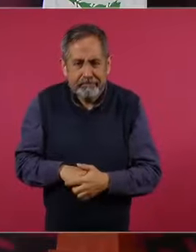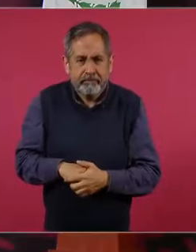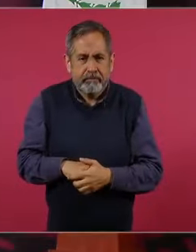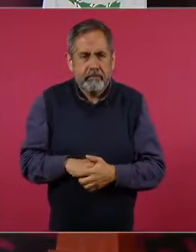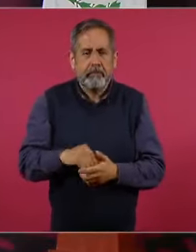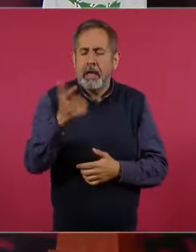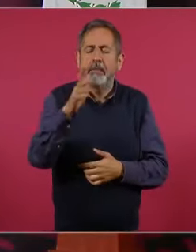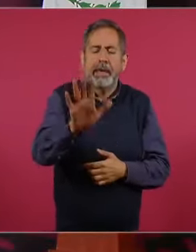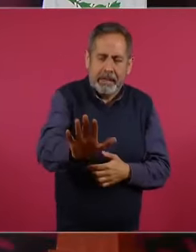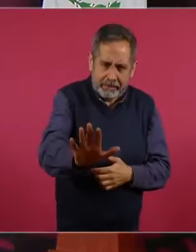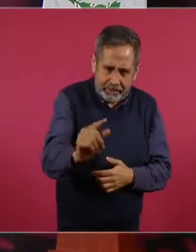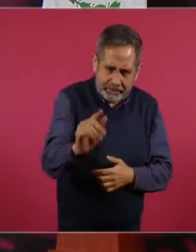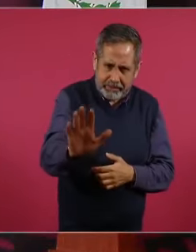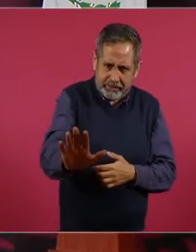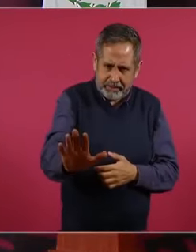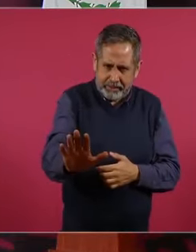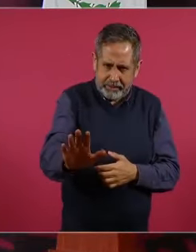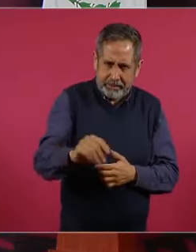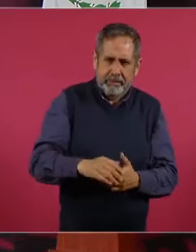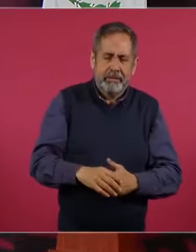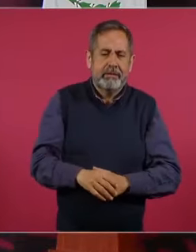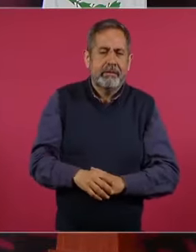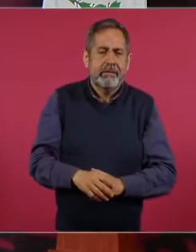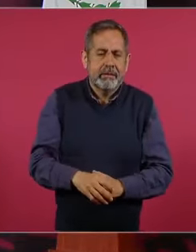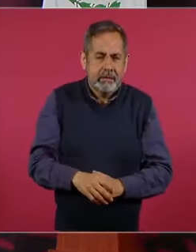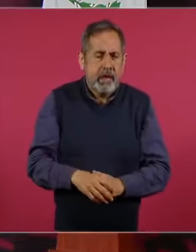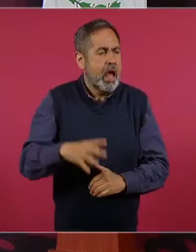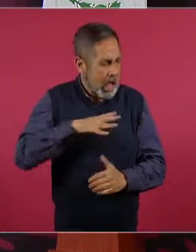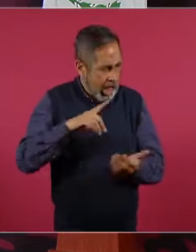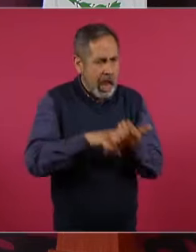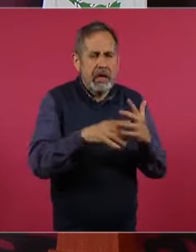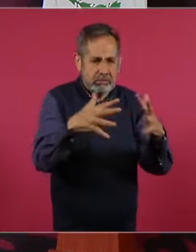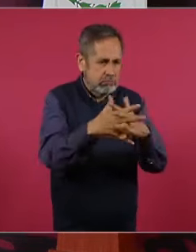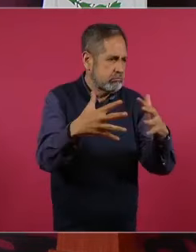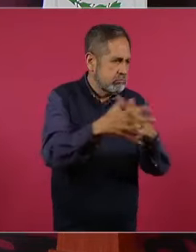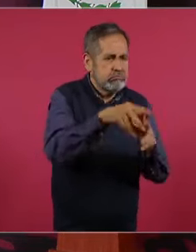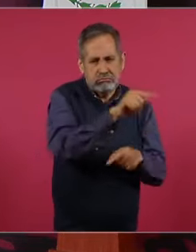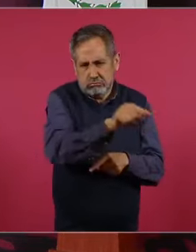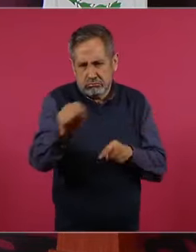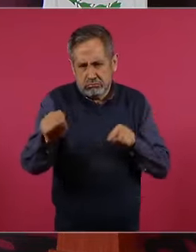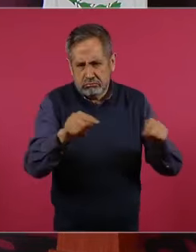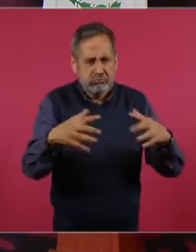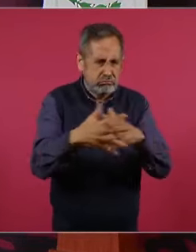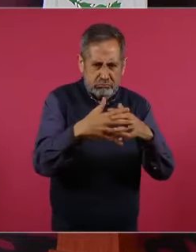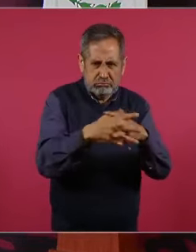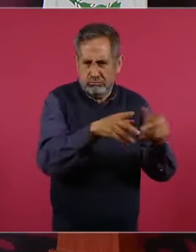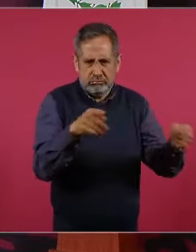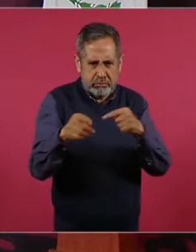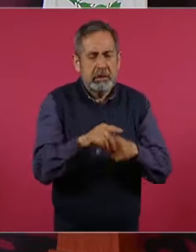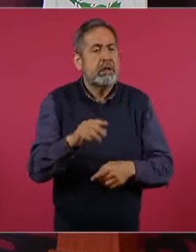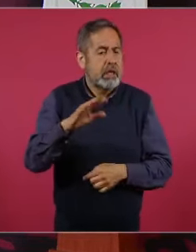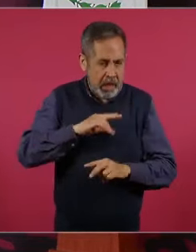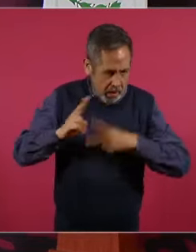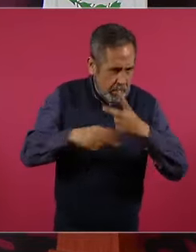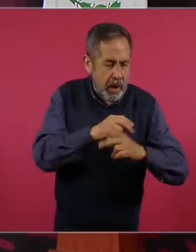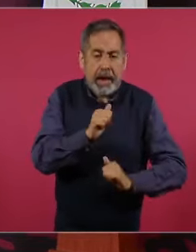A ver, permíteme. Sí, han habido algunos problemas. Está el ejército,